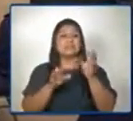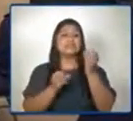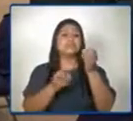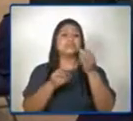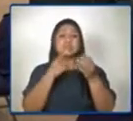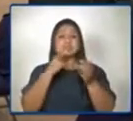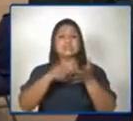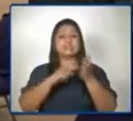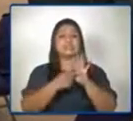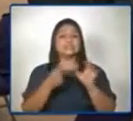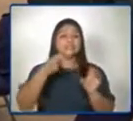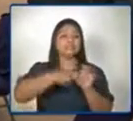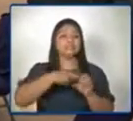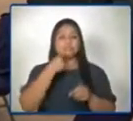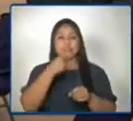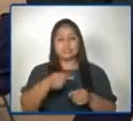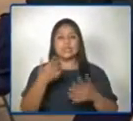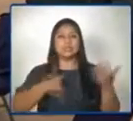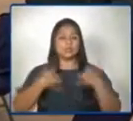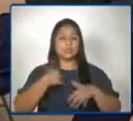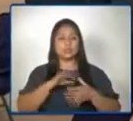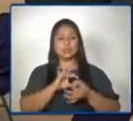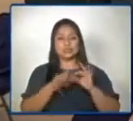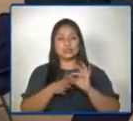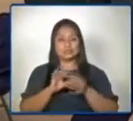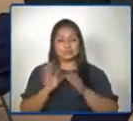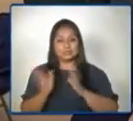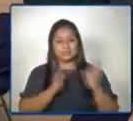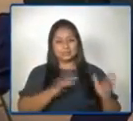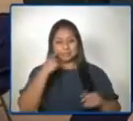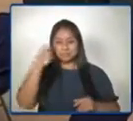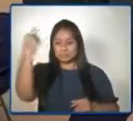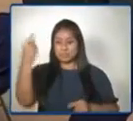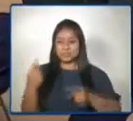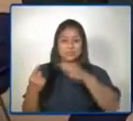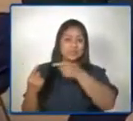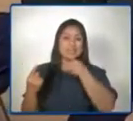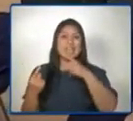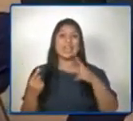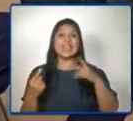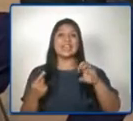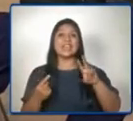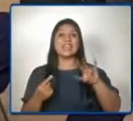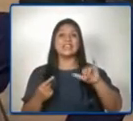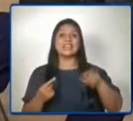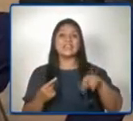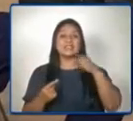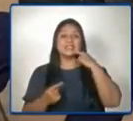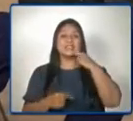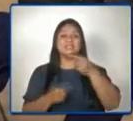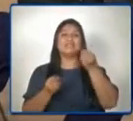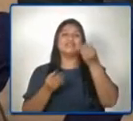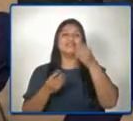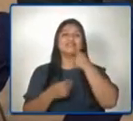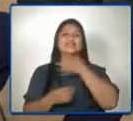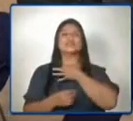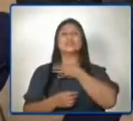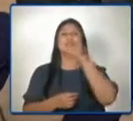significado su participación en las justas olímpicas. Mientras nos acercaremos a Kevin Cordón. A ver, Kevin, qué gusto